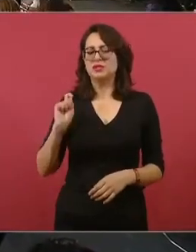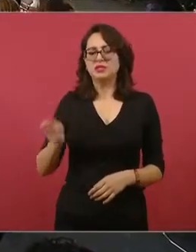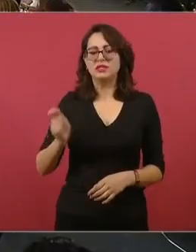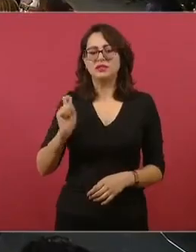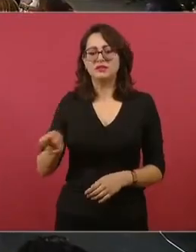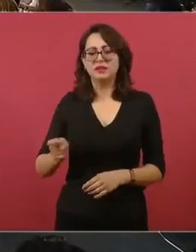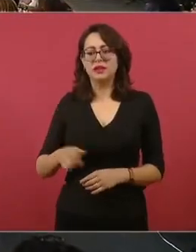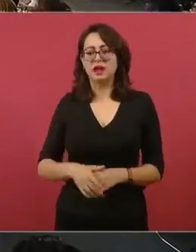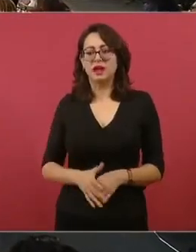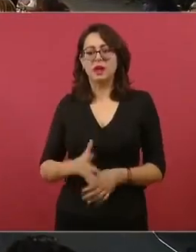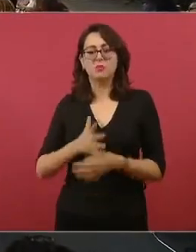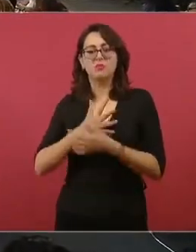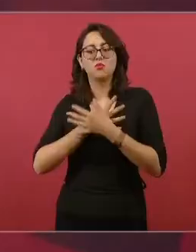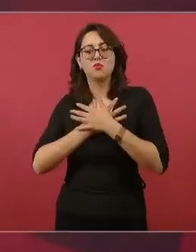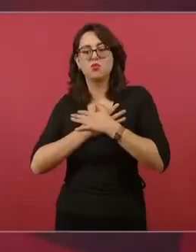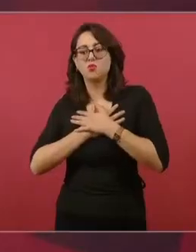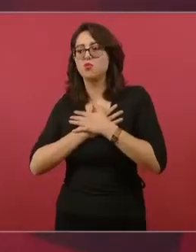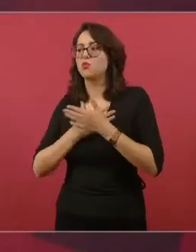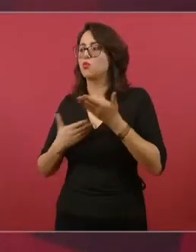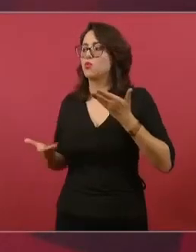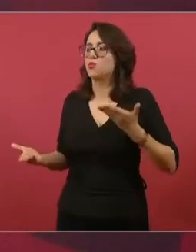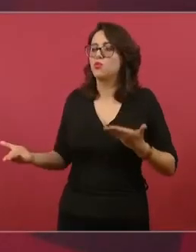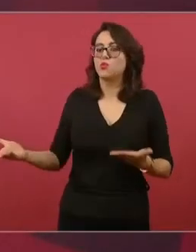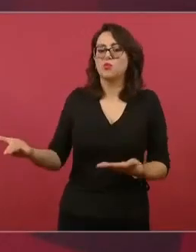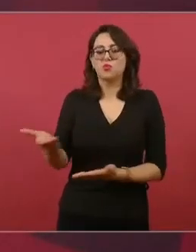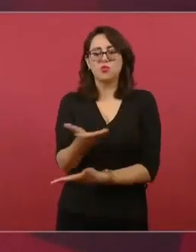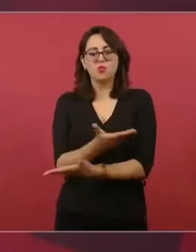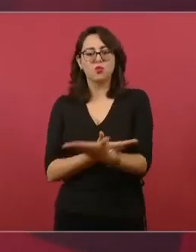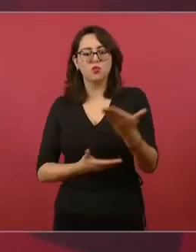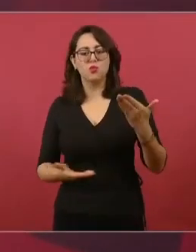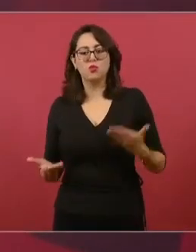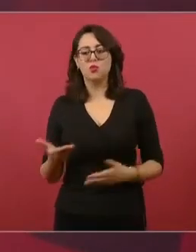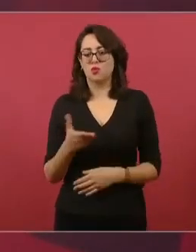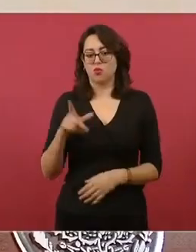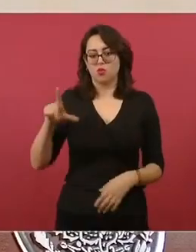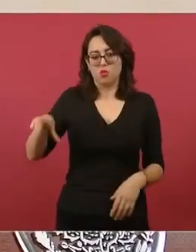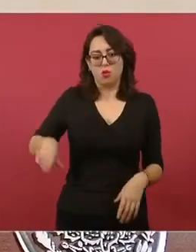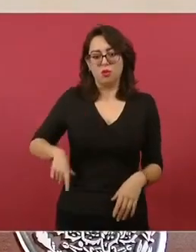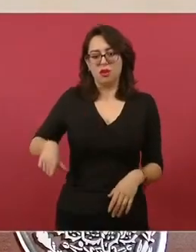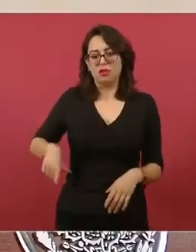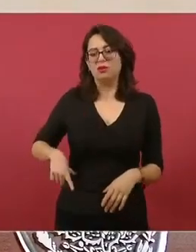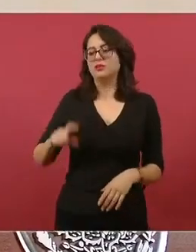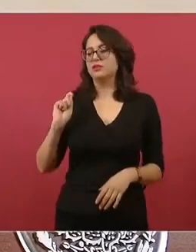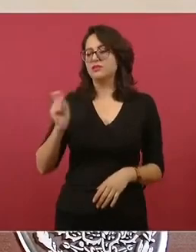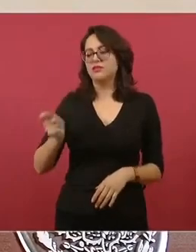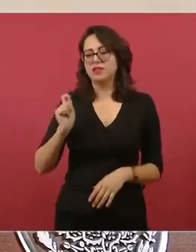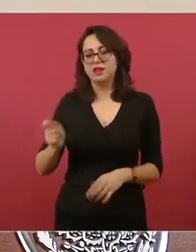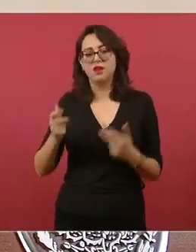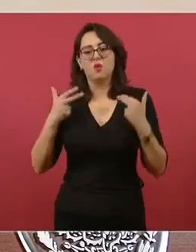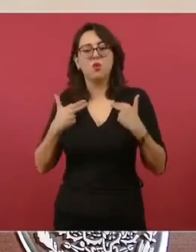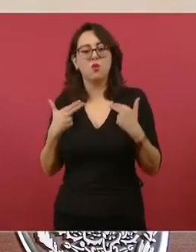amor al prójimo, porque gobernar es humanismo,